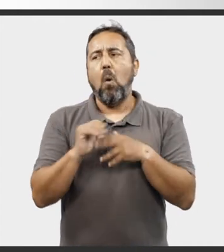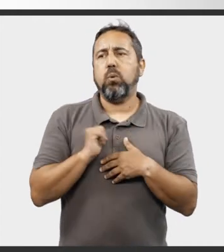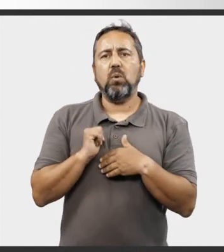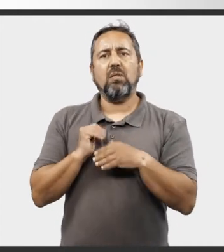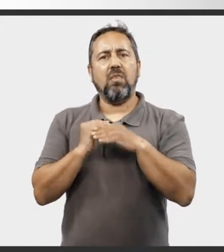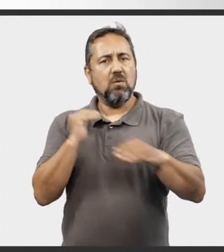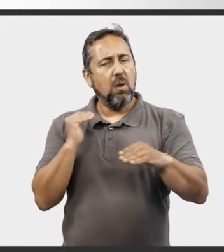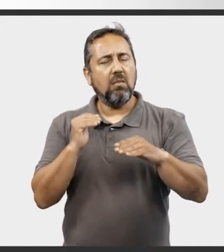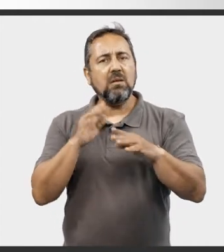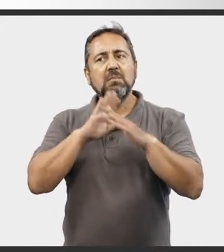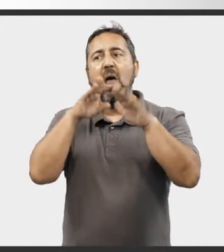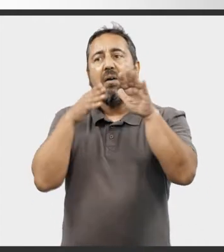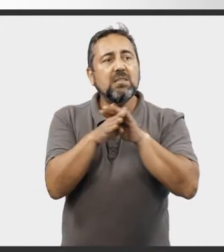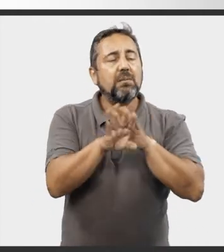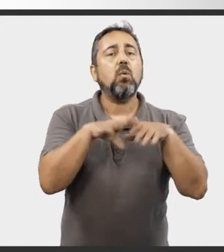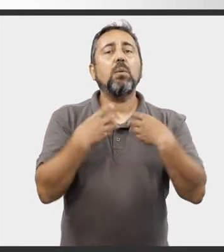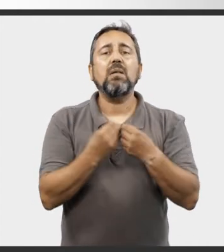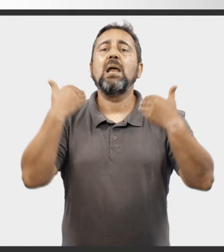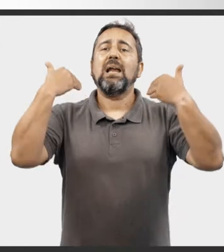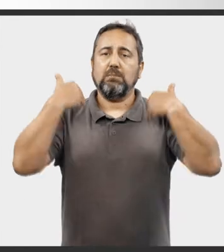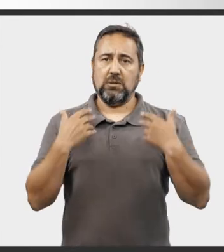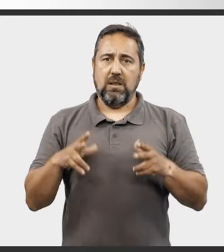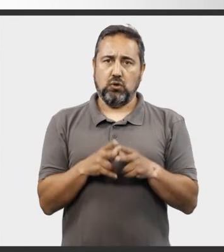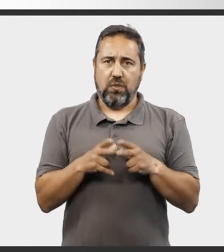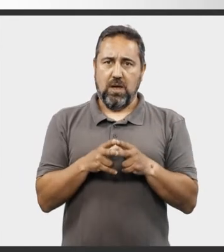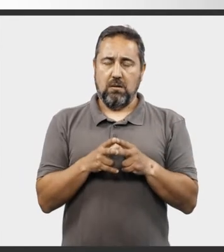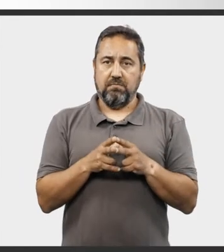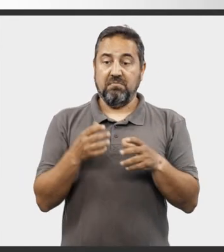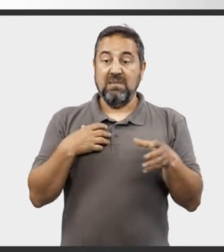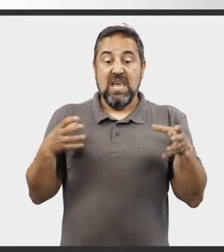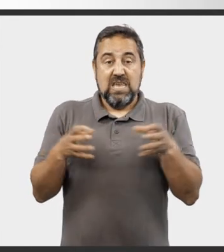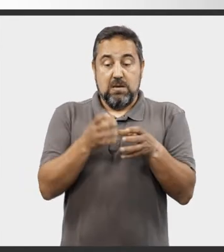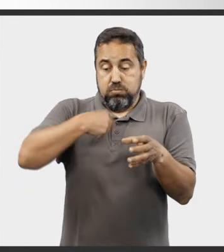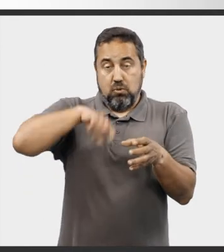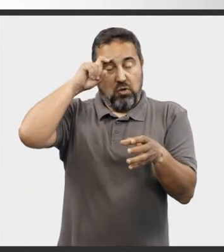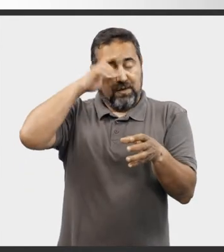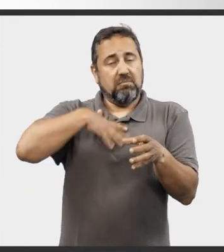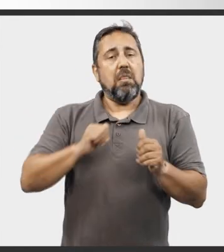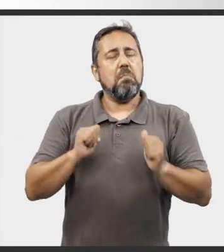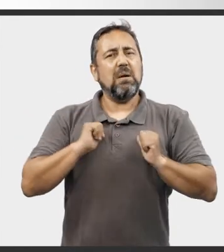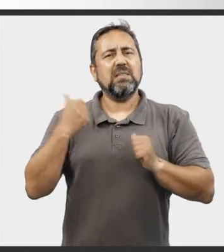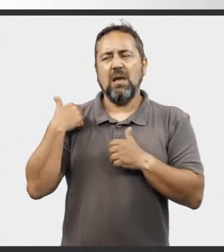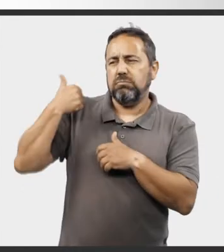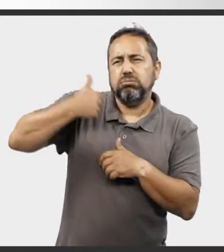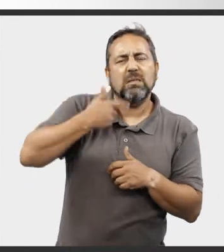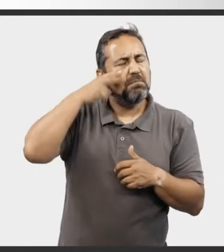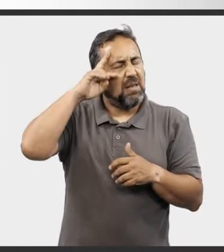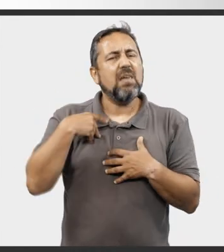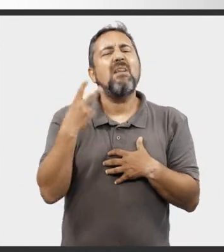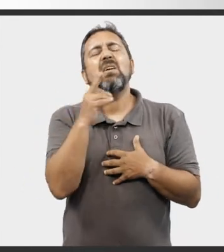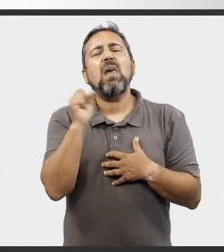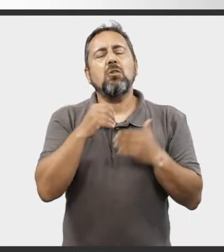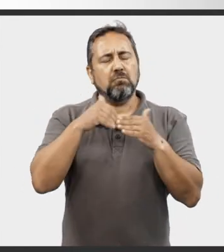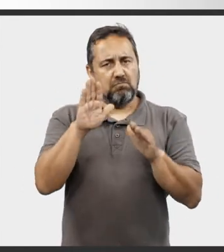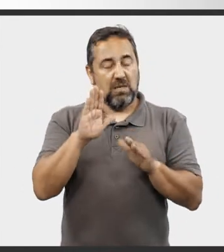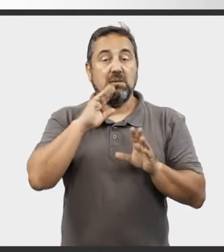la accesibilidad universal y la responsabilidad social el equipo docente del máster con más de 20 años de experiencia profesional y académica en el